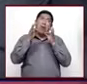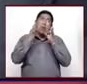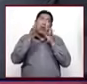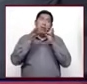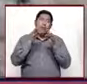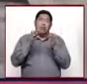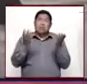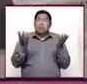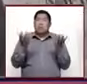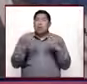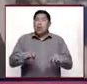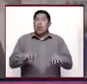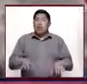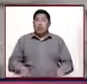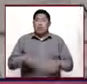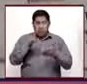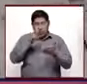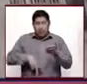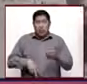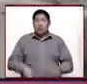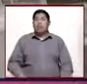esas macadas.